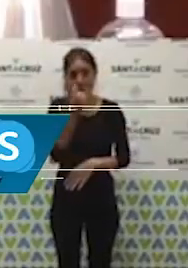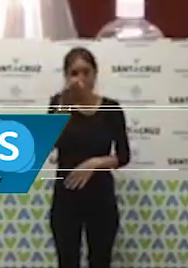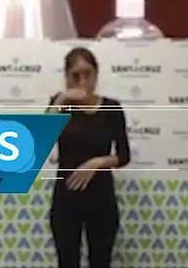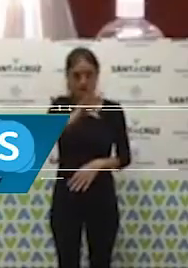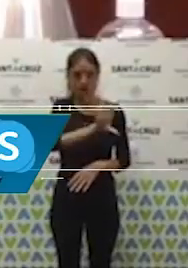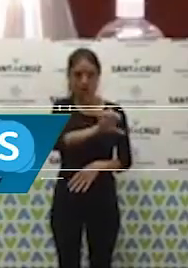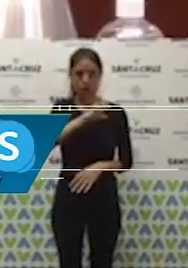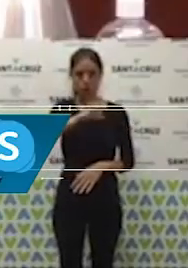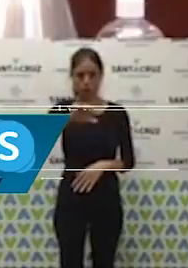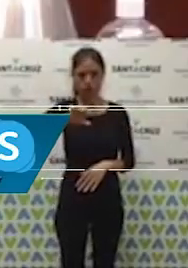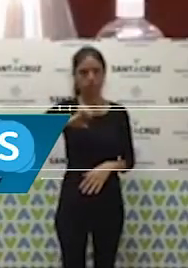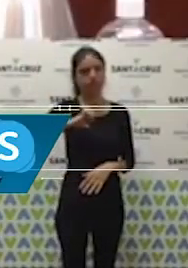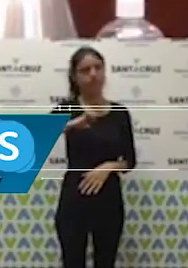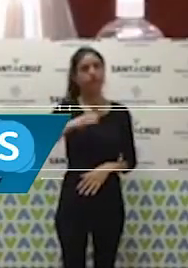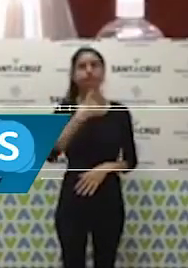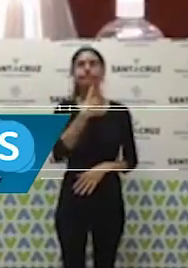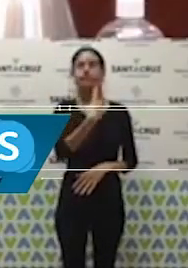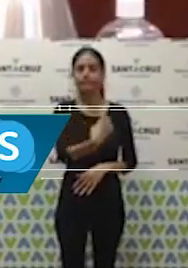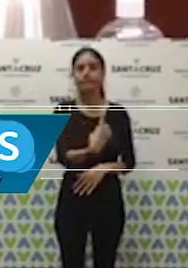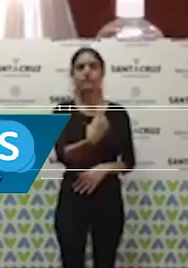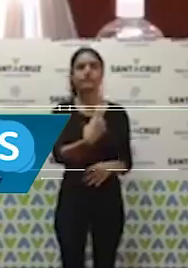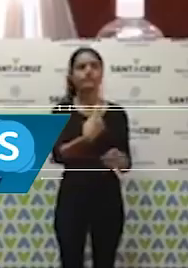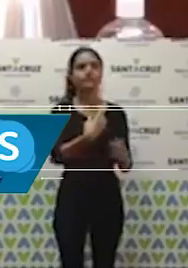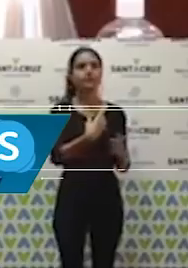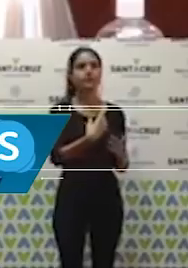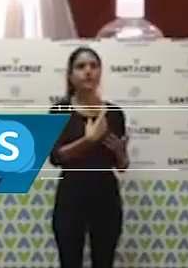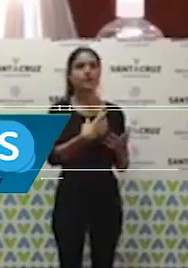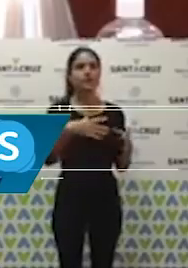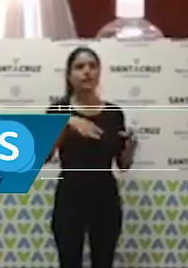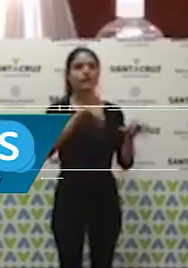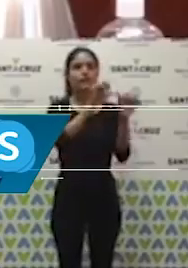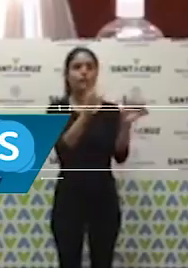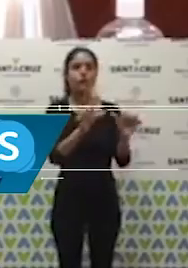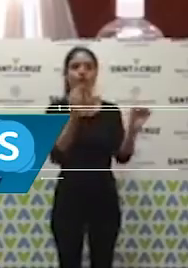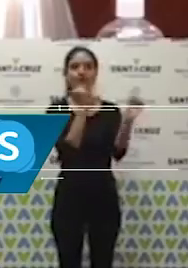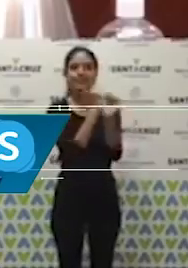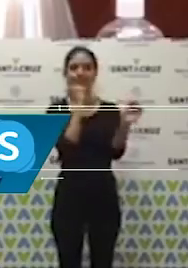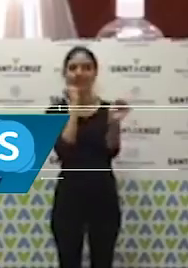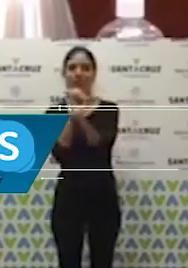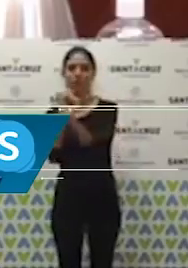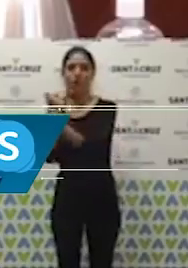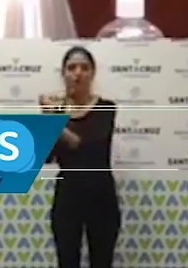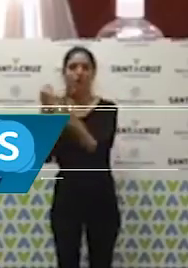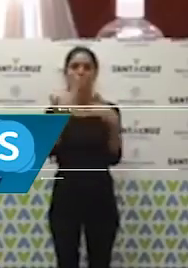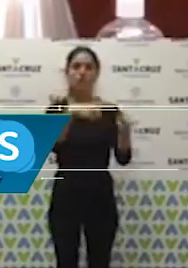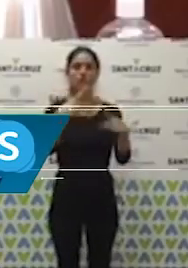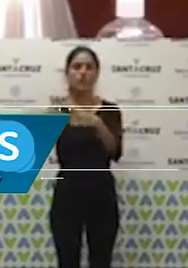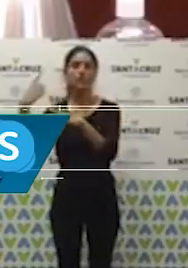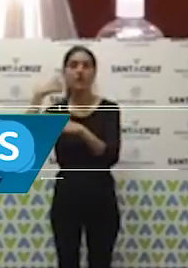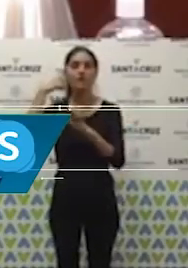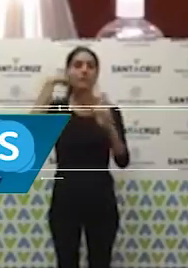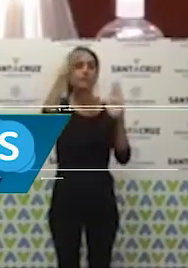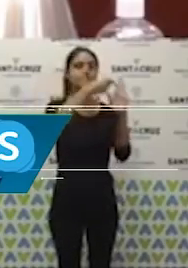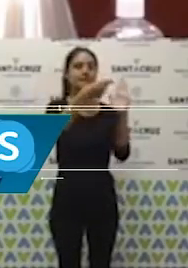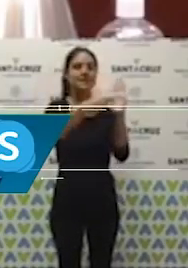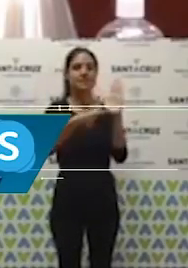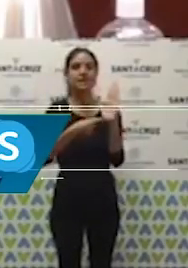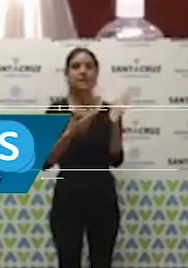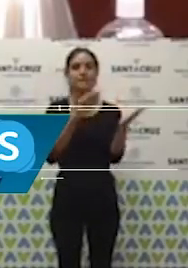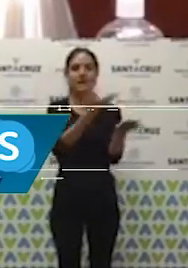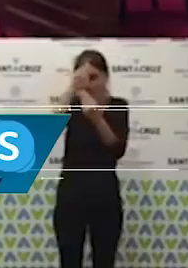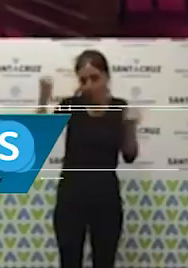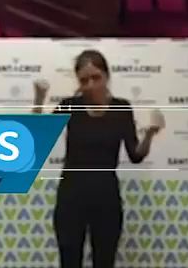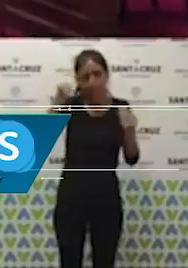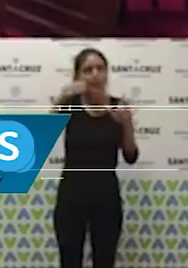restituido y amenazan, no directamente, pero sí a través de medios de comunicación y después por contactos indirectos, casi